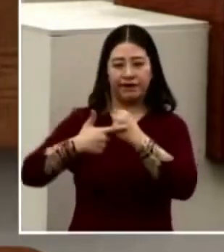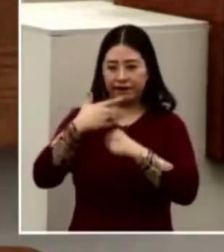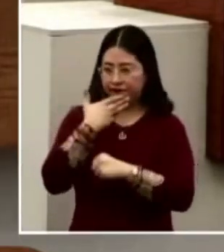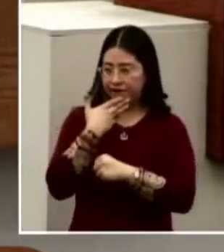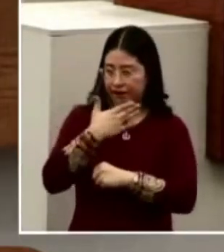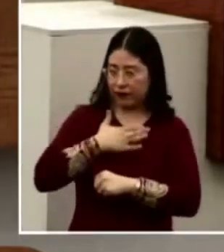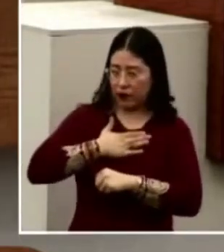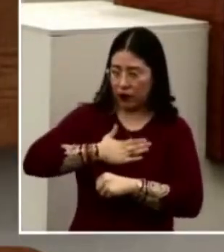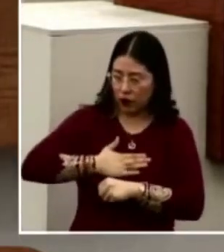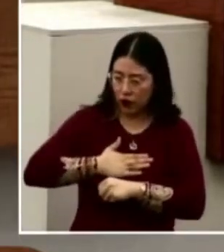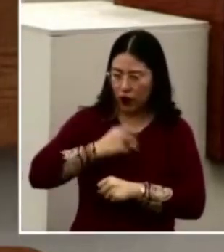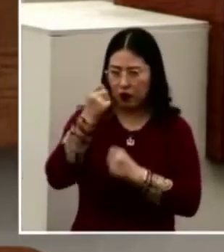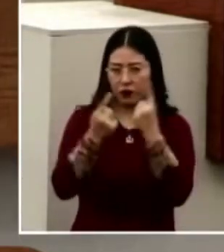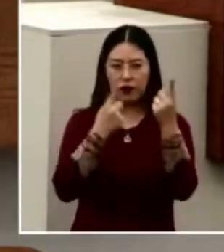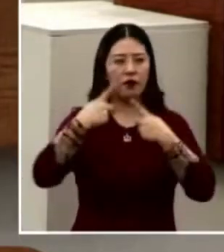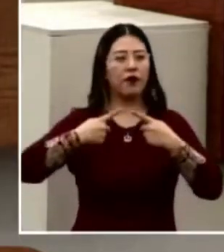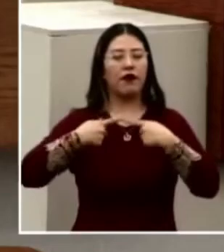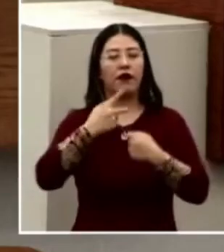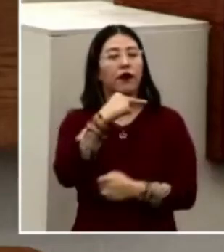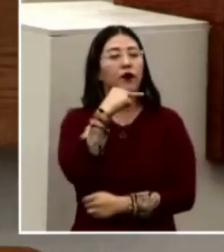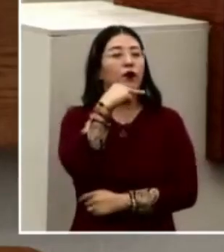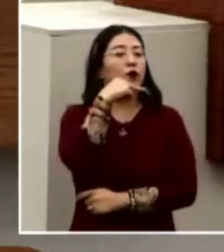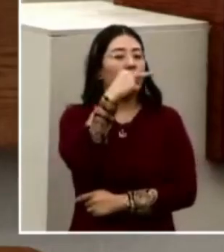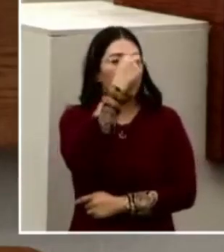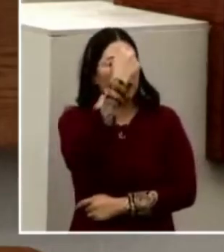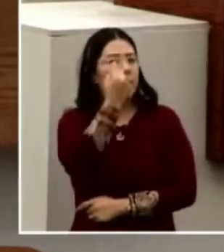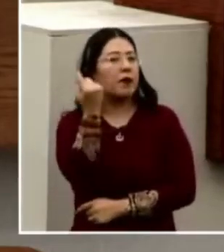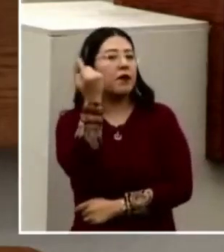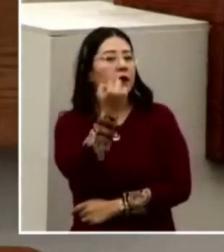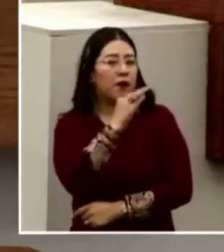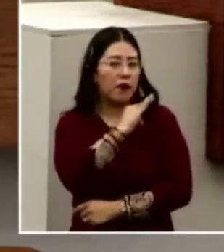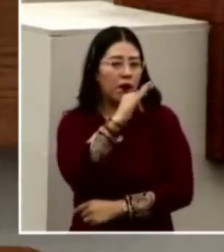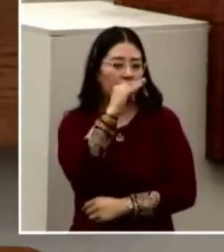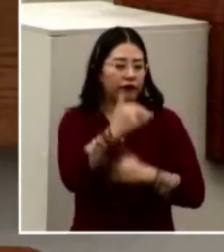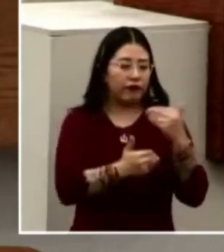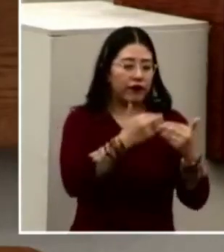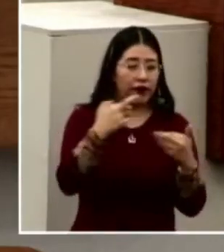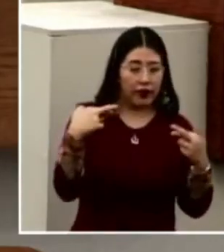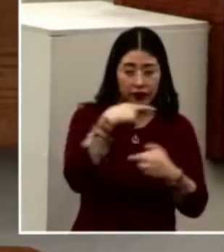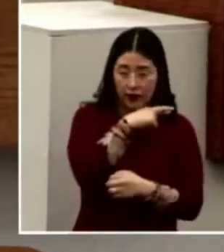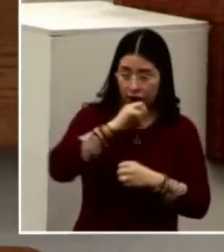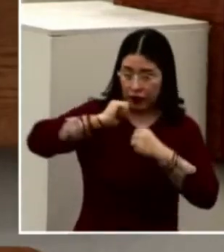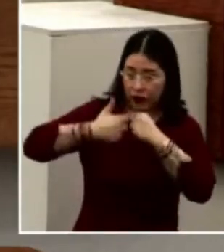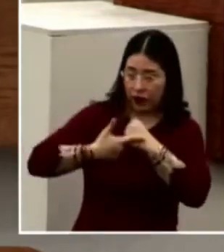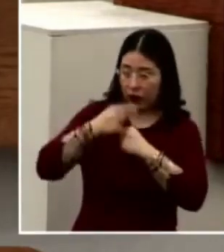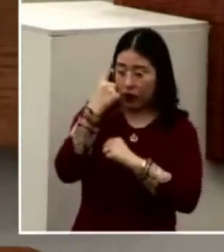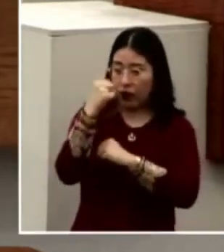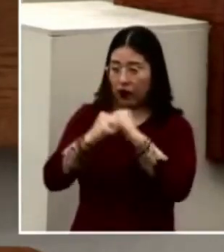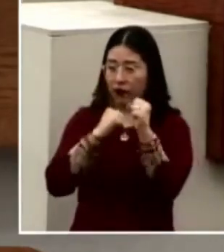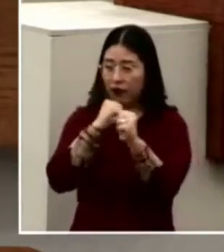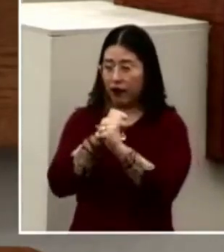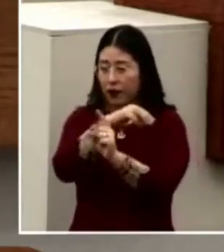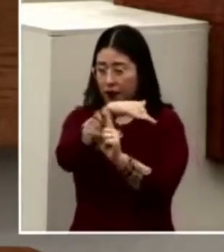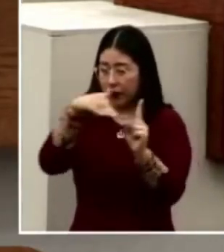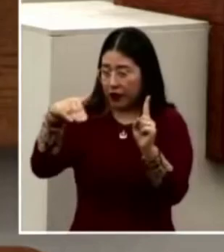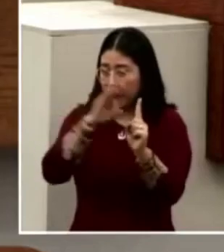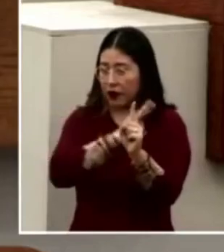Hay quienes alzan la voz y dicen que para qué tanta prisa si todavía quedaba 1 año y medio de